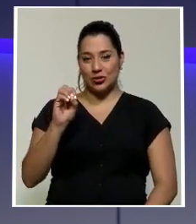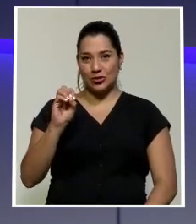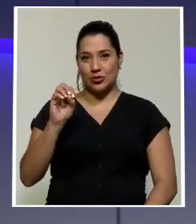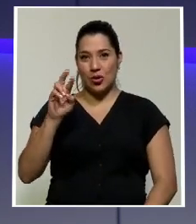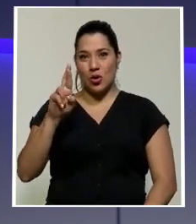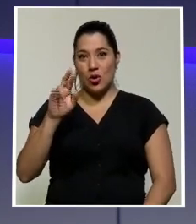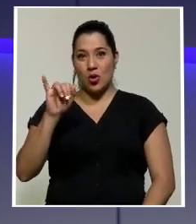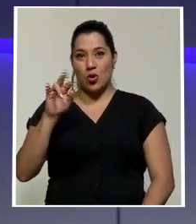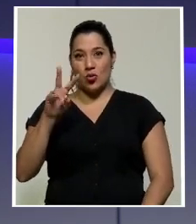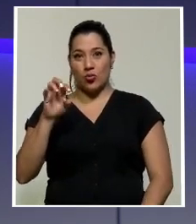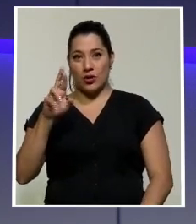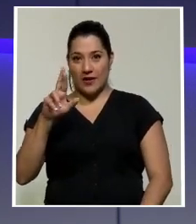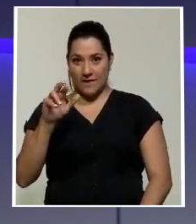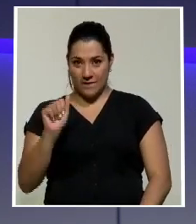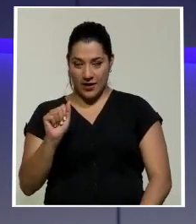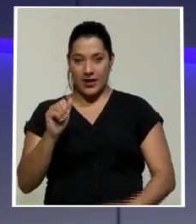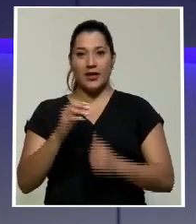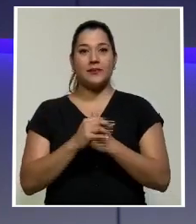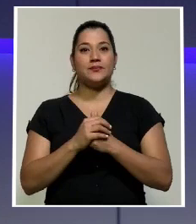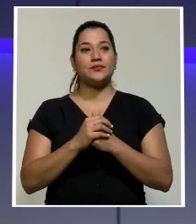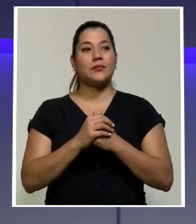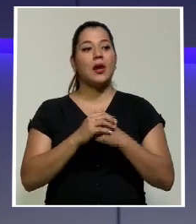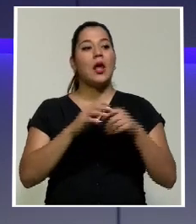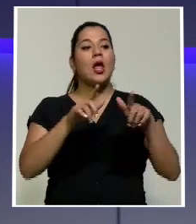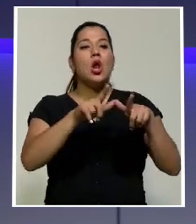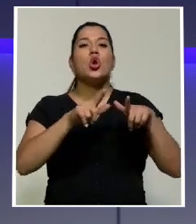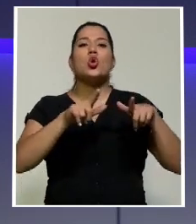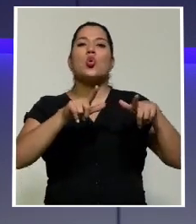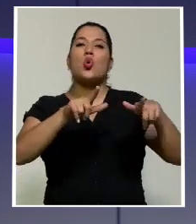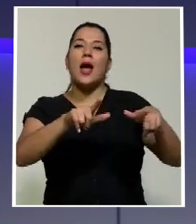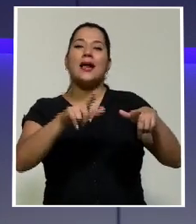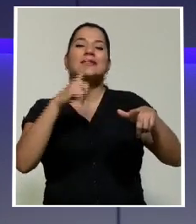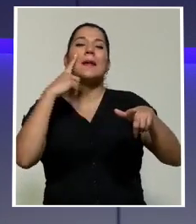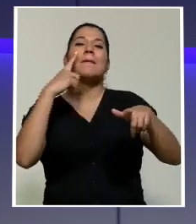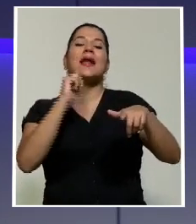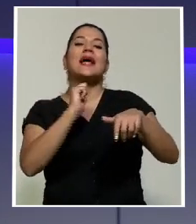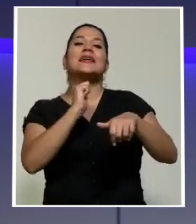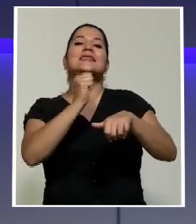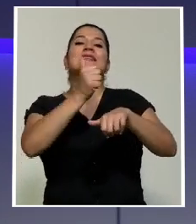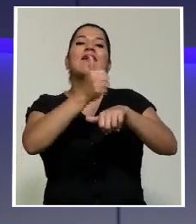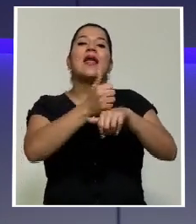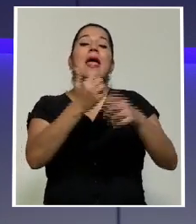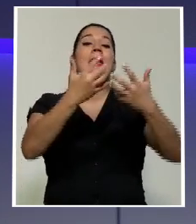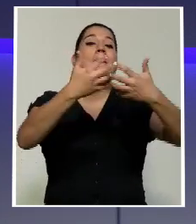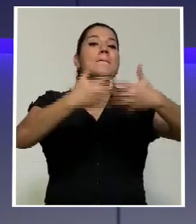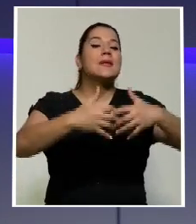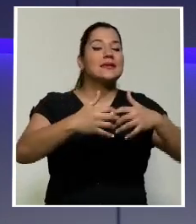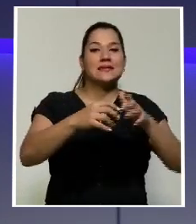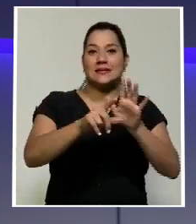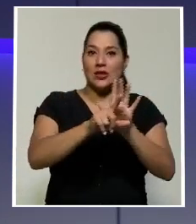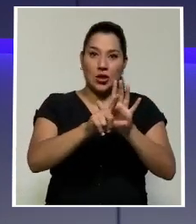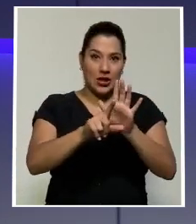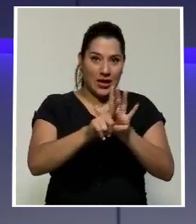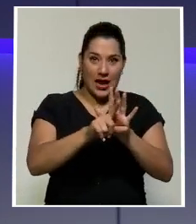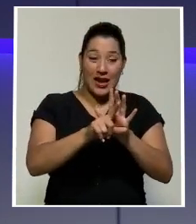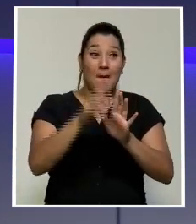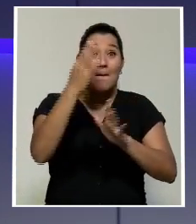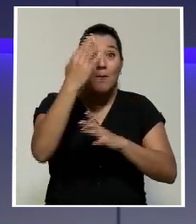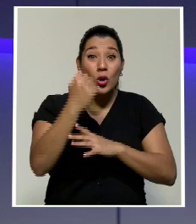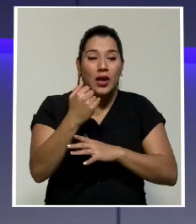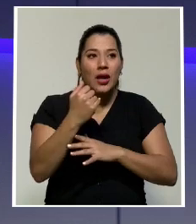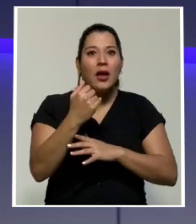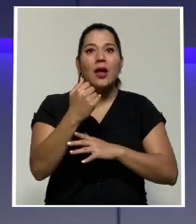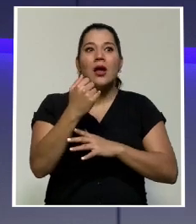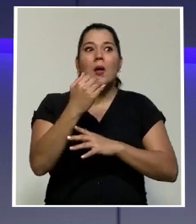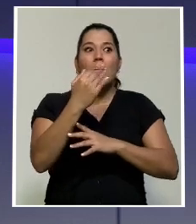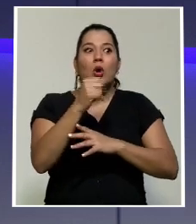Los paraísos fiscales o territorios de ultramar, o más popularmente conocidos como jurisdicciones offshore,